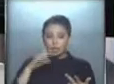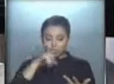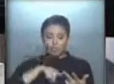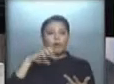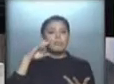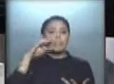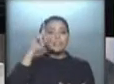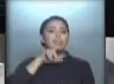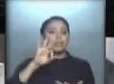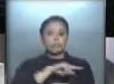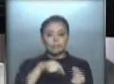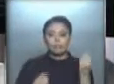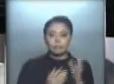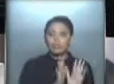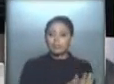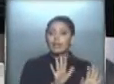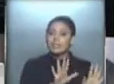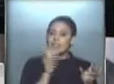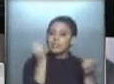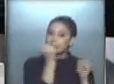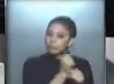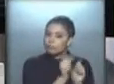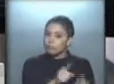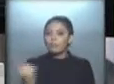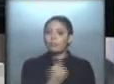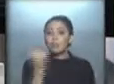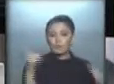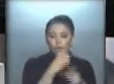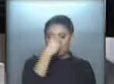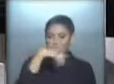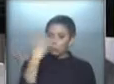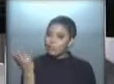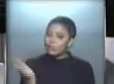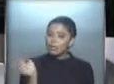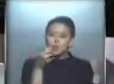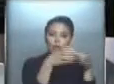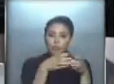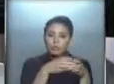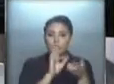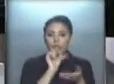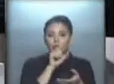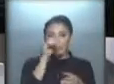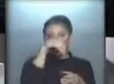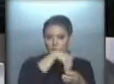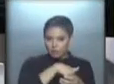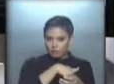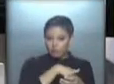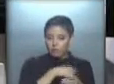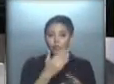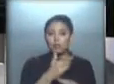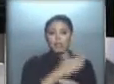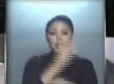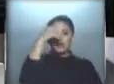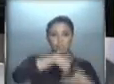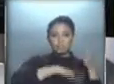Allí va a estar la actividad en el Senado Nacional, primera reunión formal de las comisiones del Senado tras las